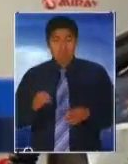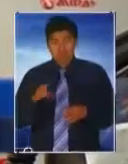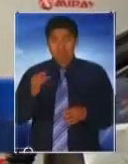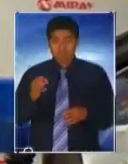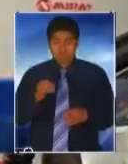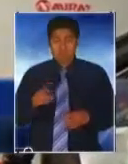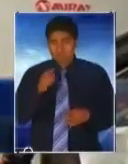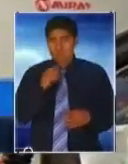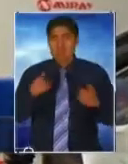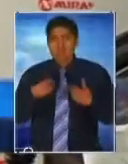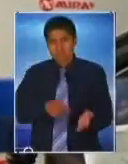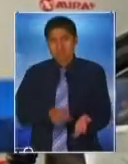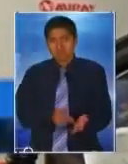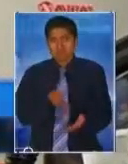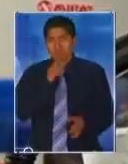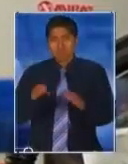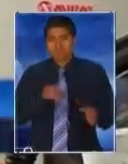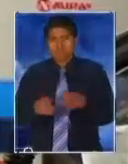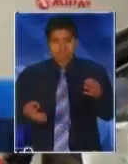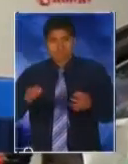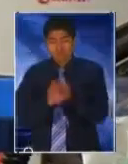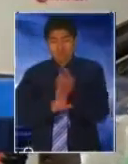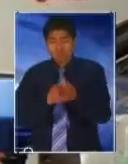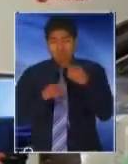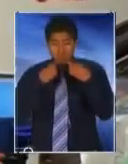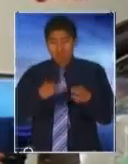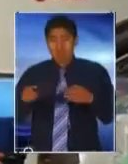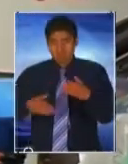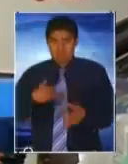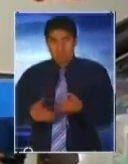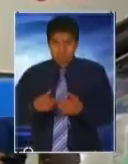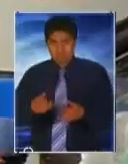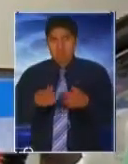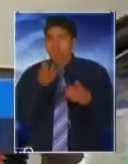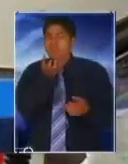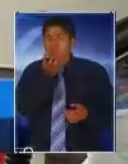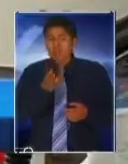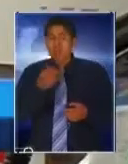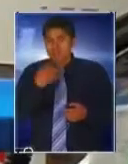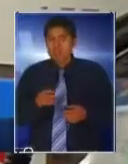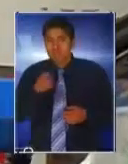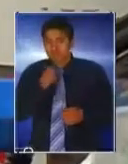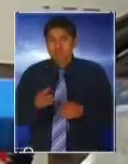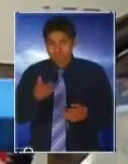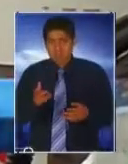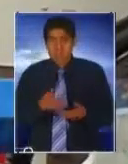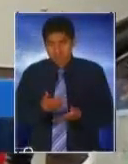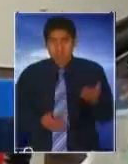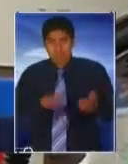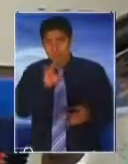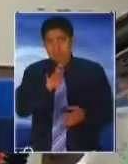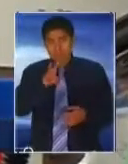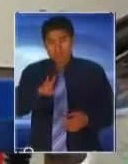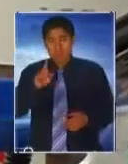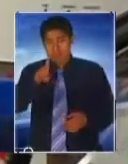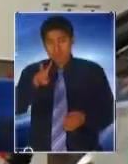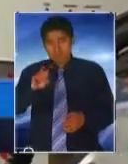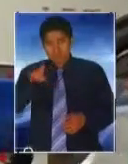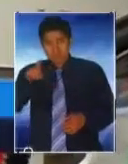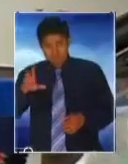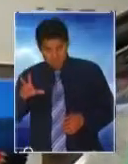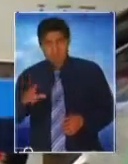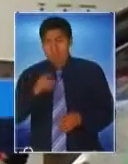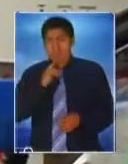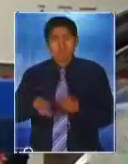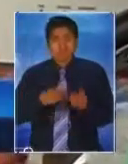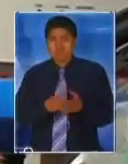oscar que debe por la actuación de la defensa pública en un proceso en aguascalientes el proceso es el expediente 82 2013